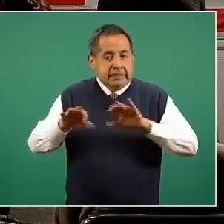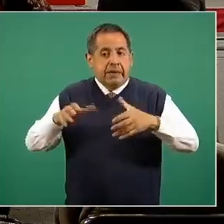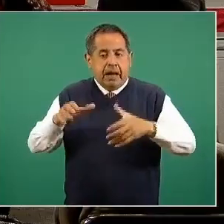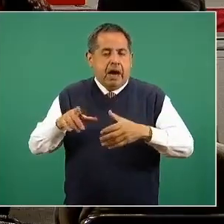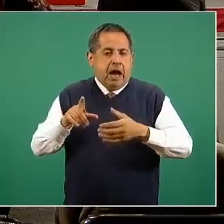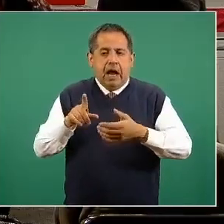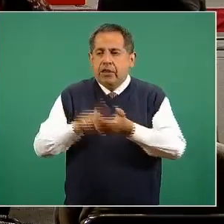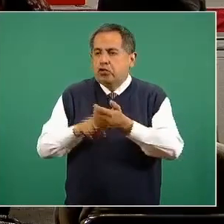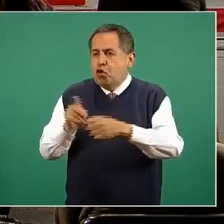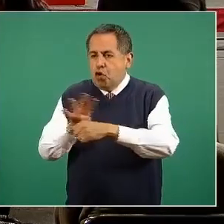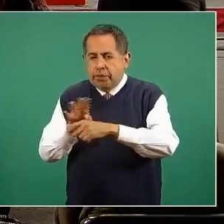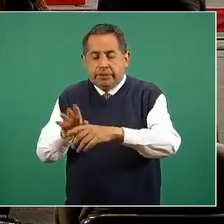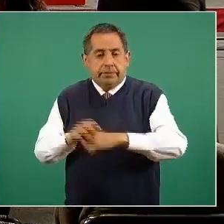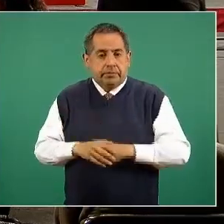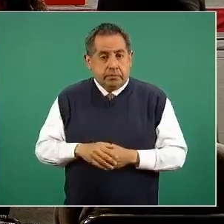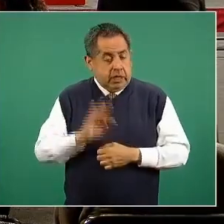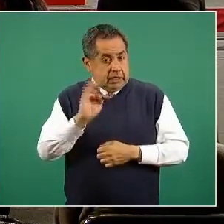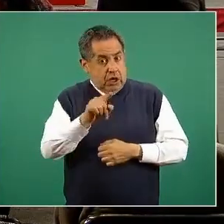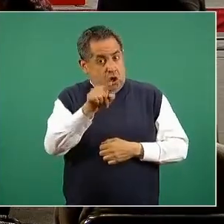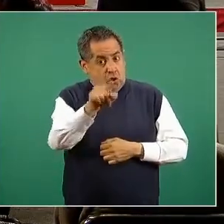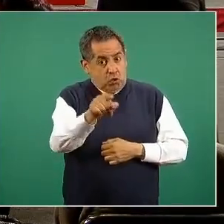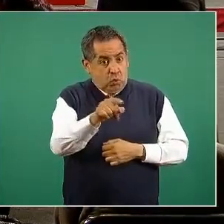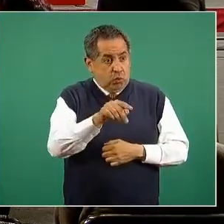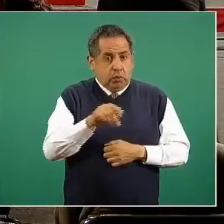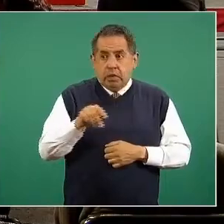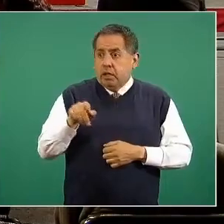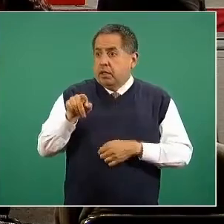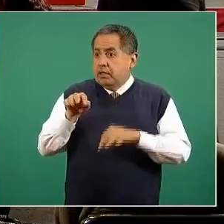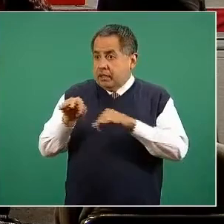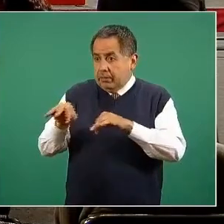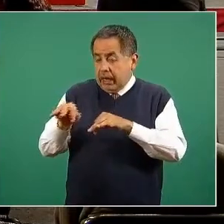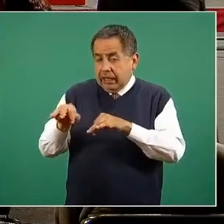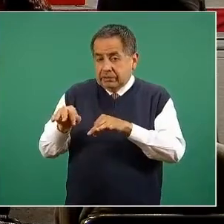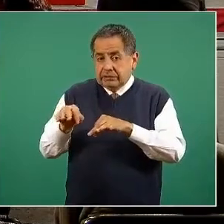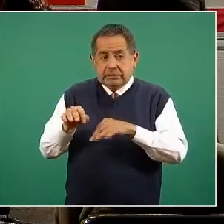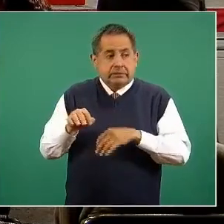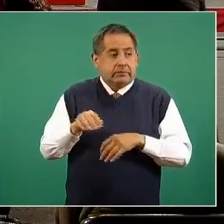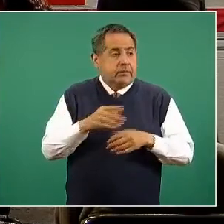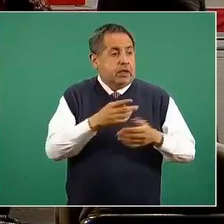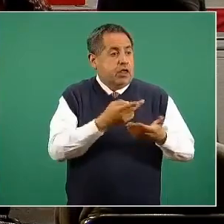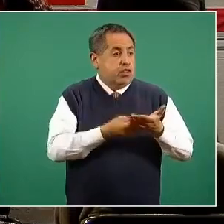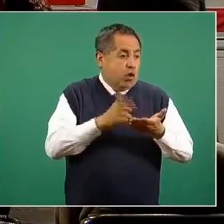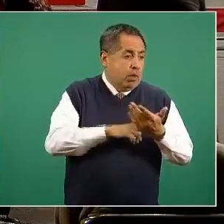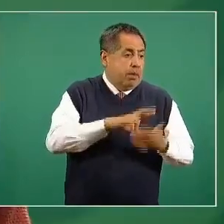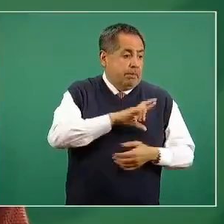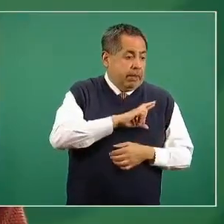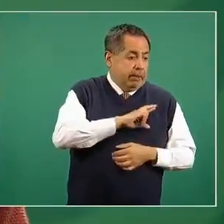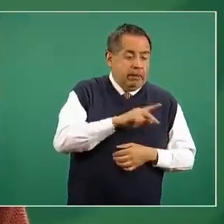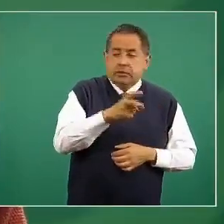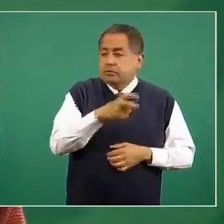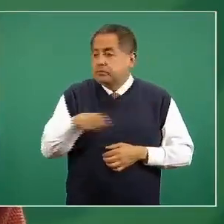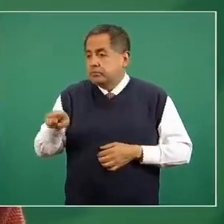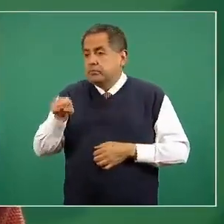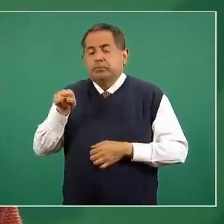unidades COVID. Si usted trabaja, además de en el sector privado, en el sector público, será